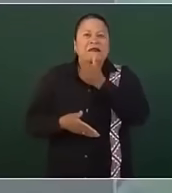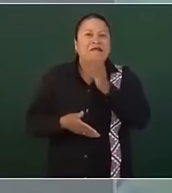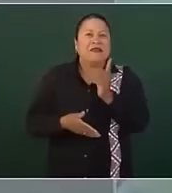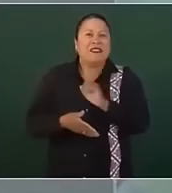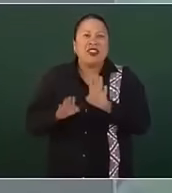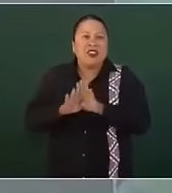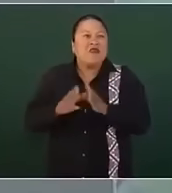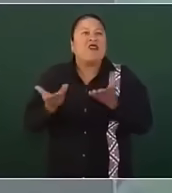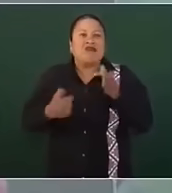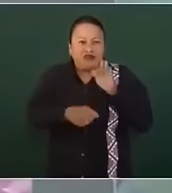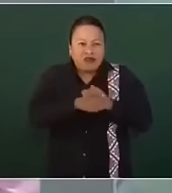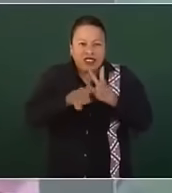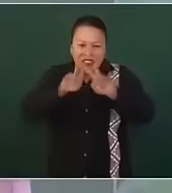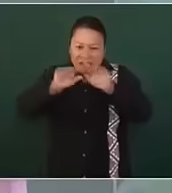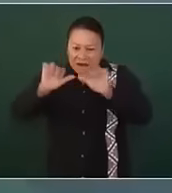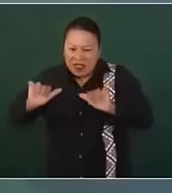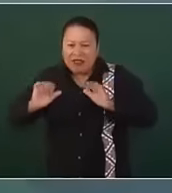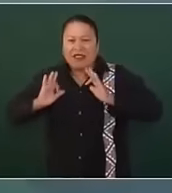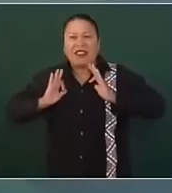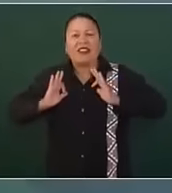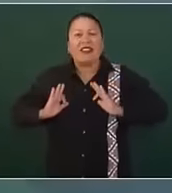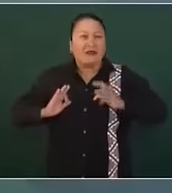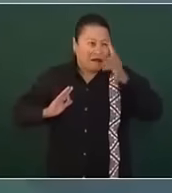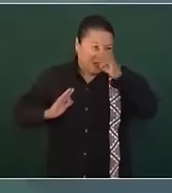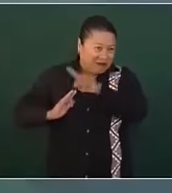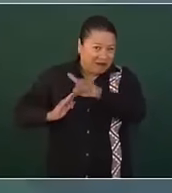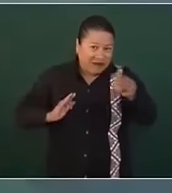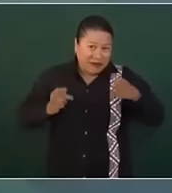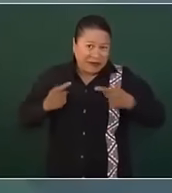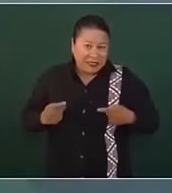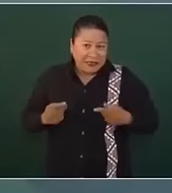garantizar la paz, la tranquilidad a los ciudadanos.